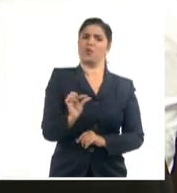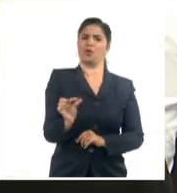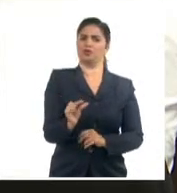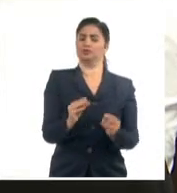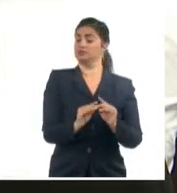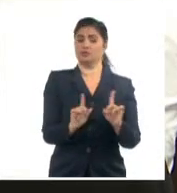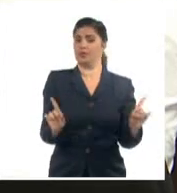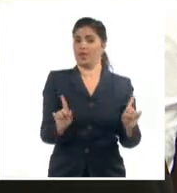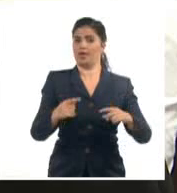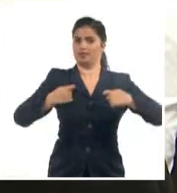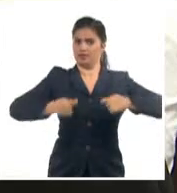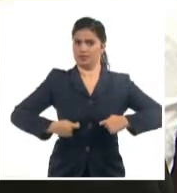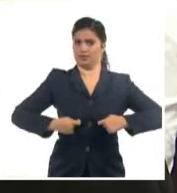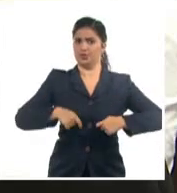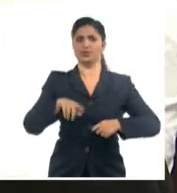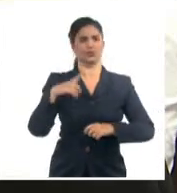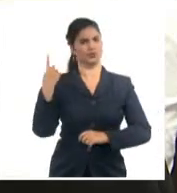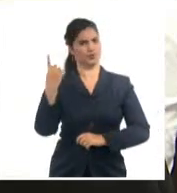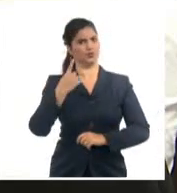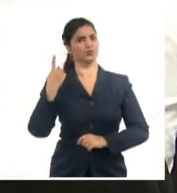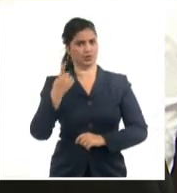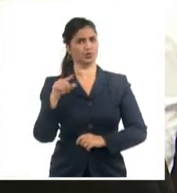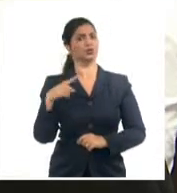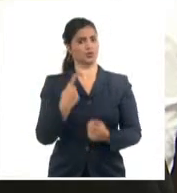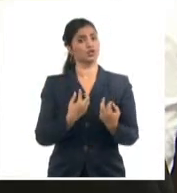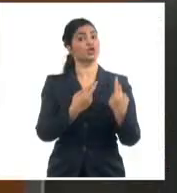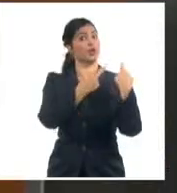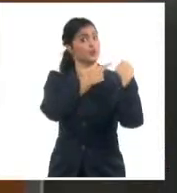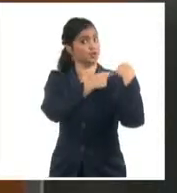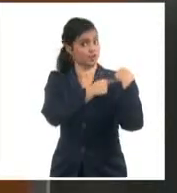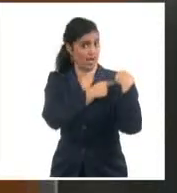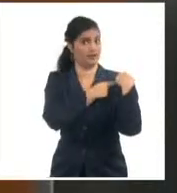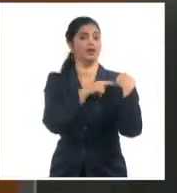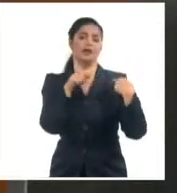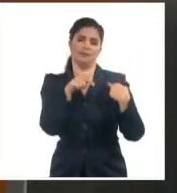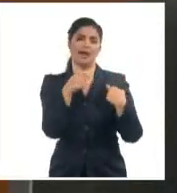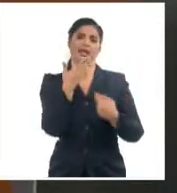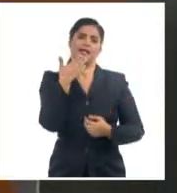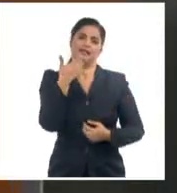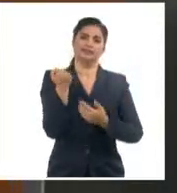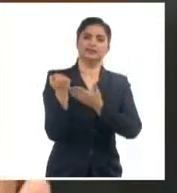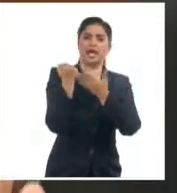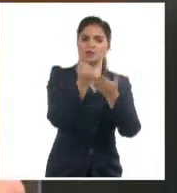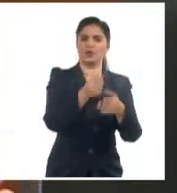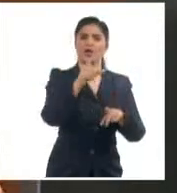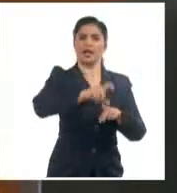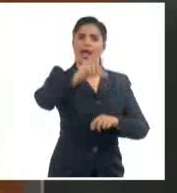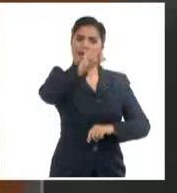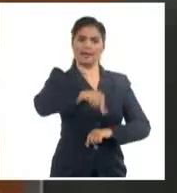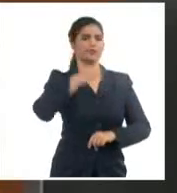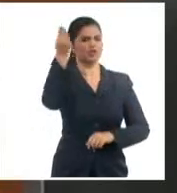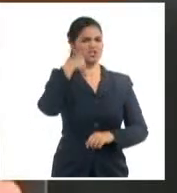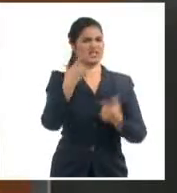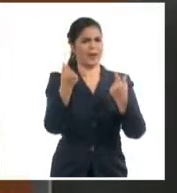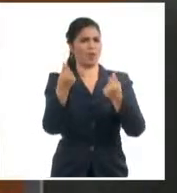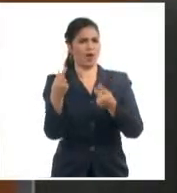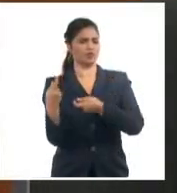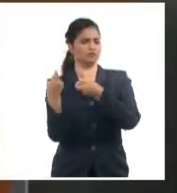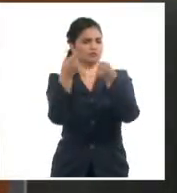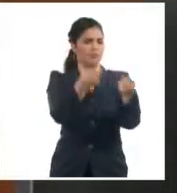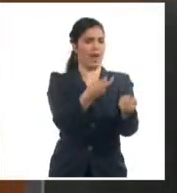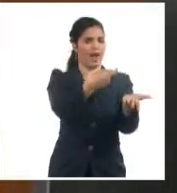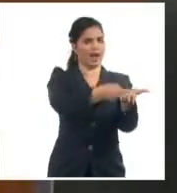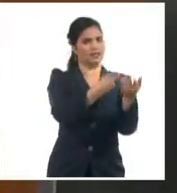al nivel que sean. Eso tenemos que ser críticos y autocríticos en ese sentido. Nosotros tenemos hoy los suelos de caña, los campos de